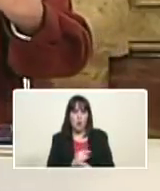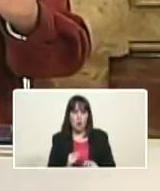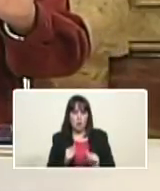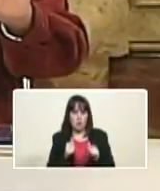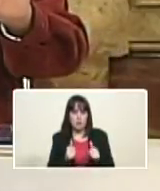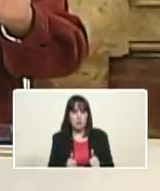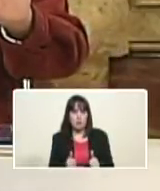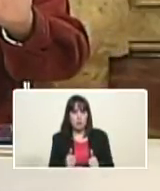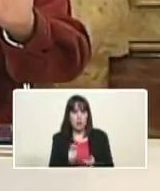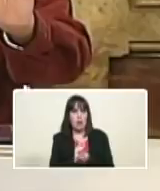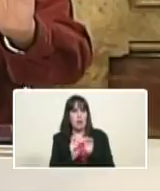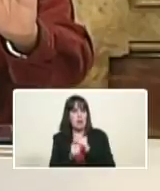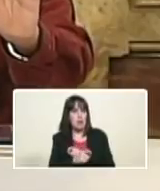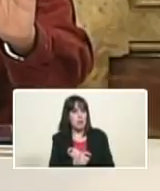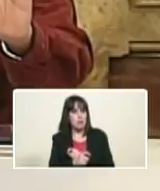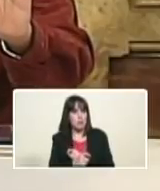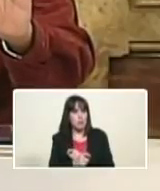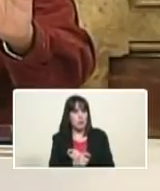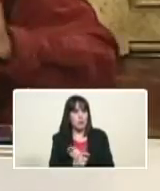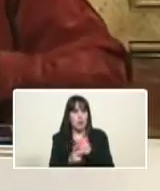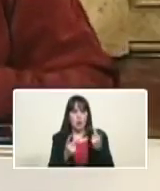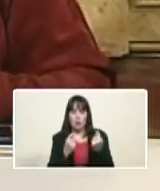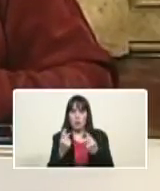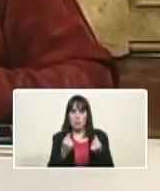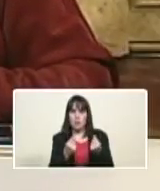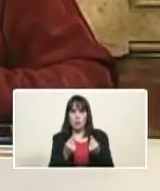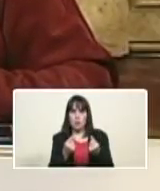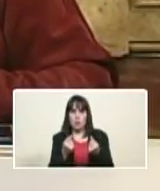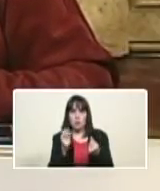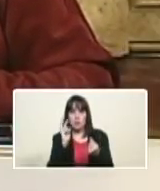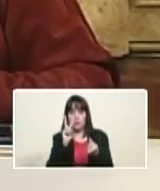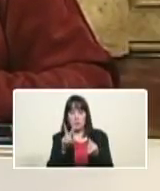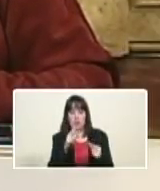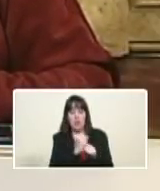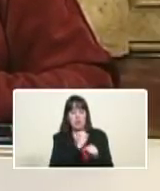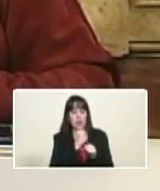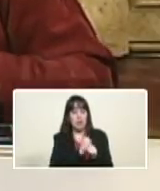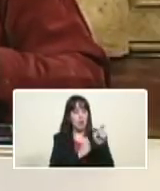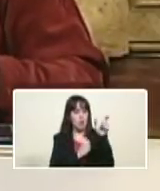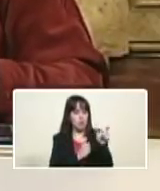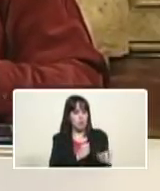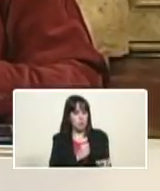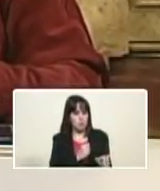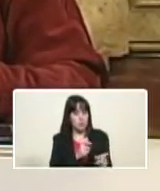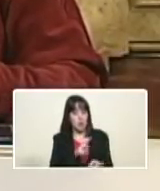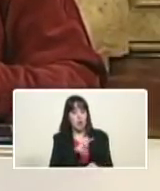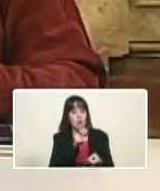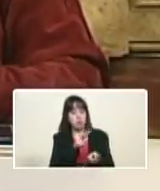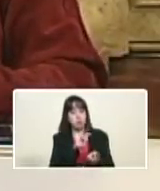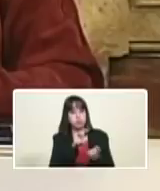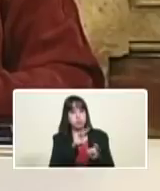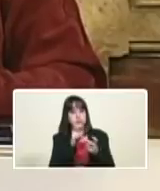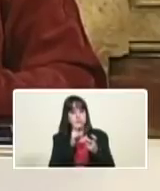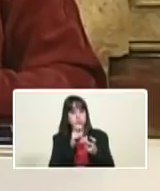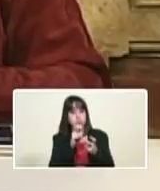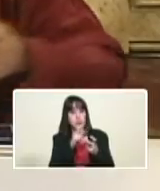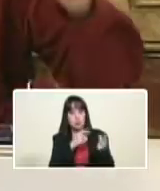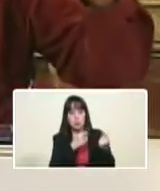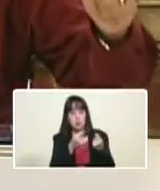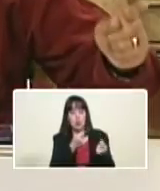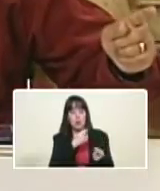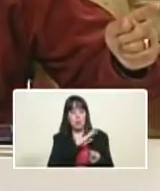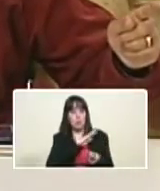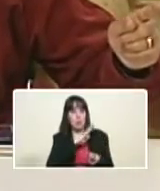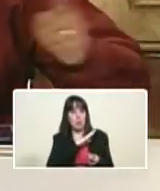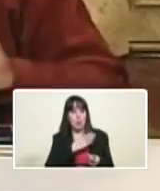económica, están las dos caras de la moneda. La cara del trabajador que está cobrando, tiene su dinero en mano y